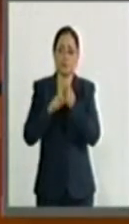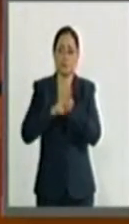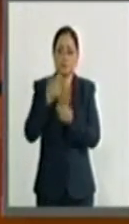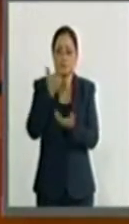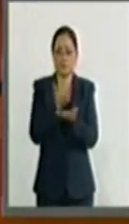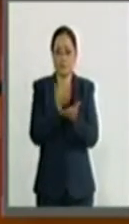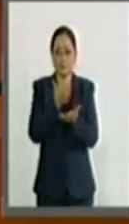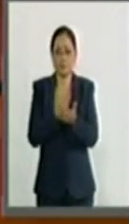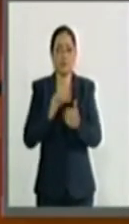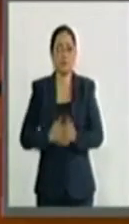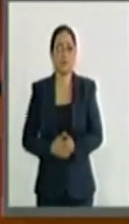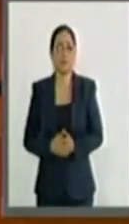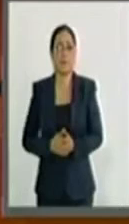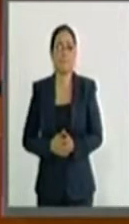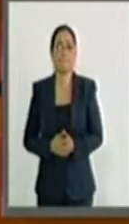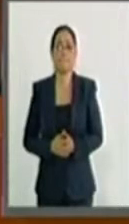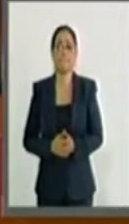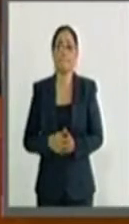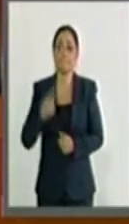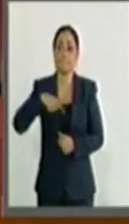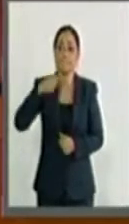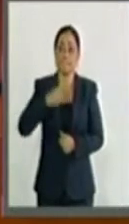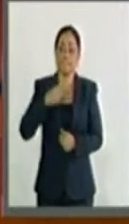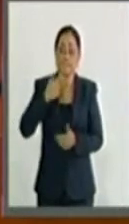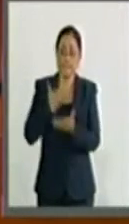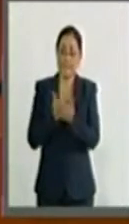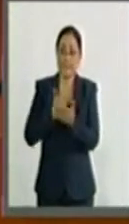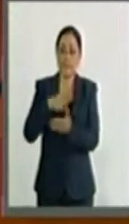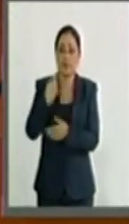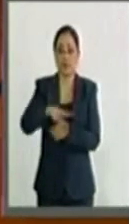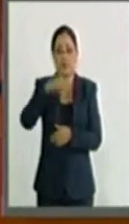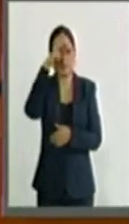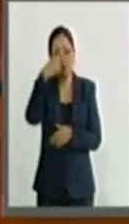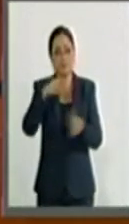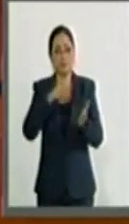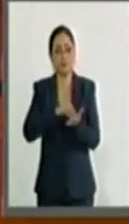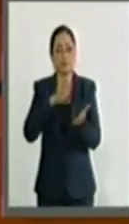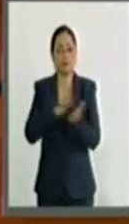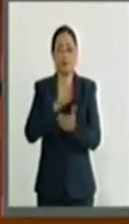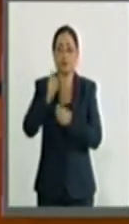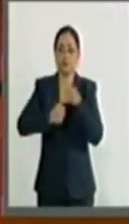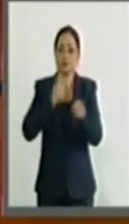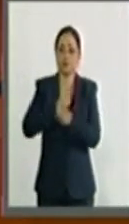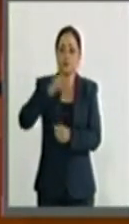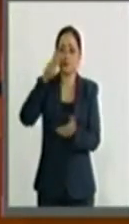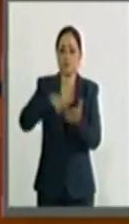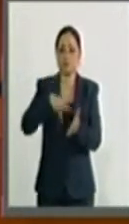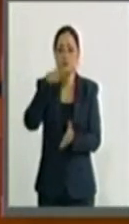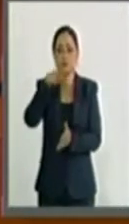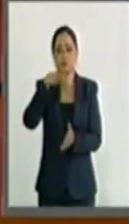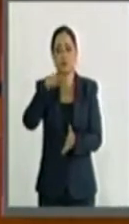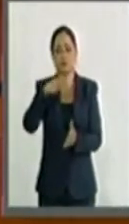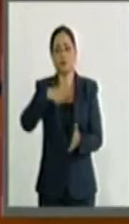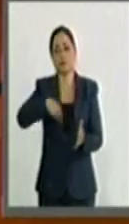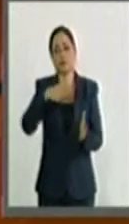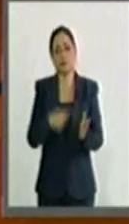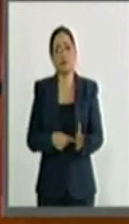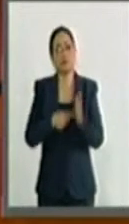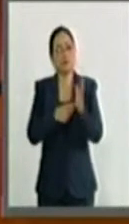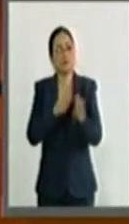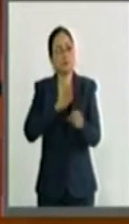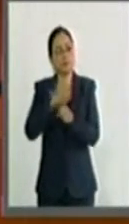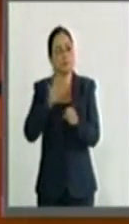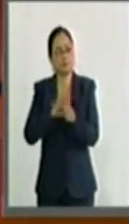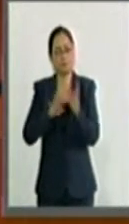Se proyecta que la economía mexicana registrará durante 2017 un